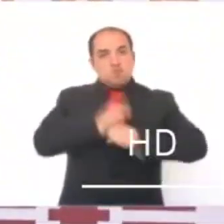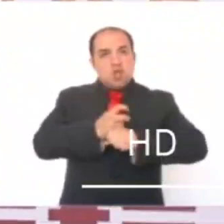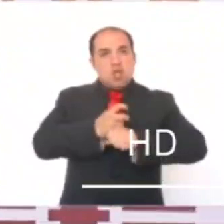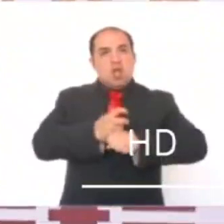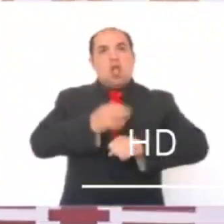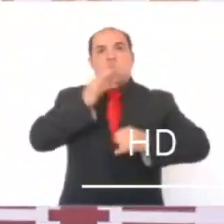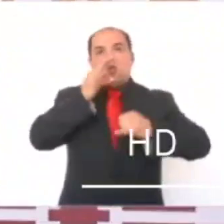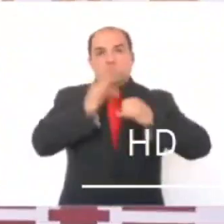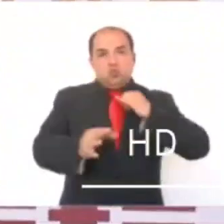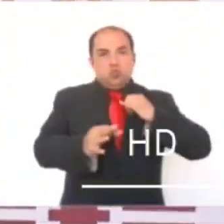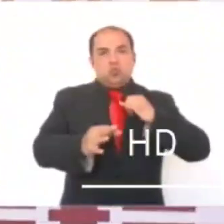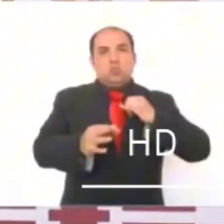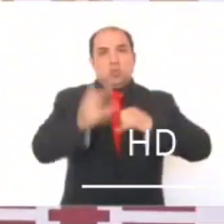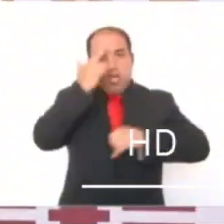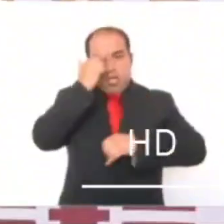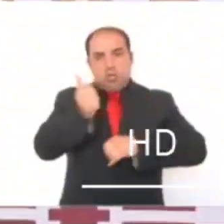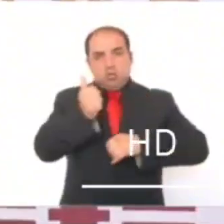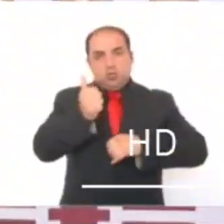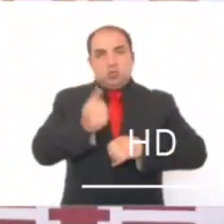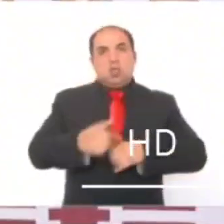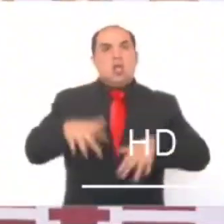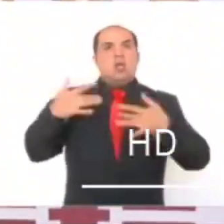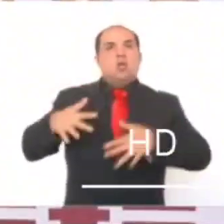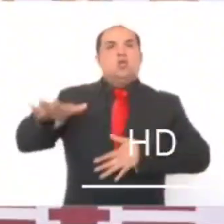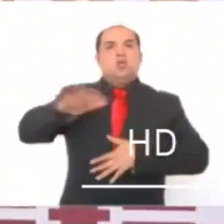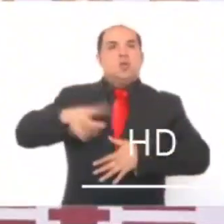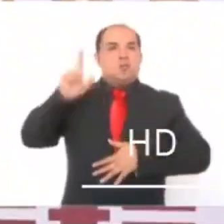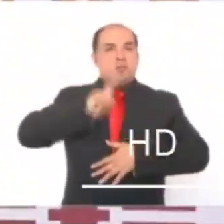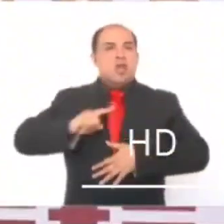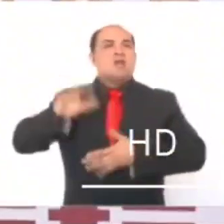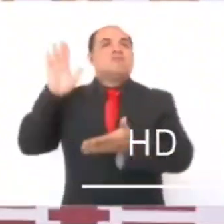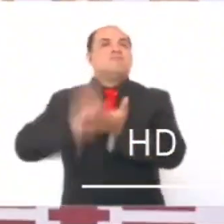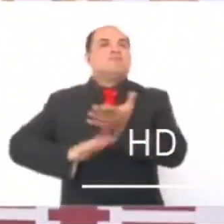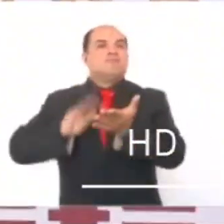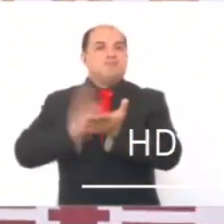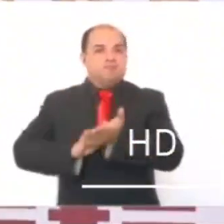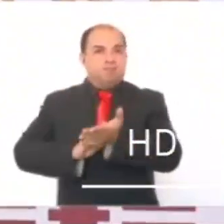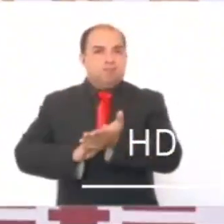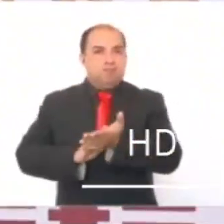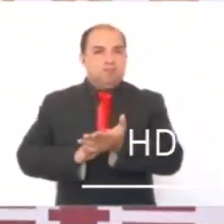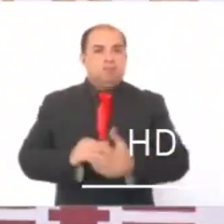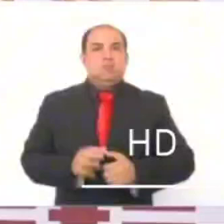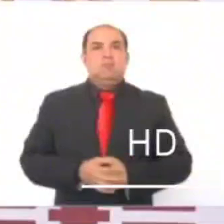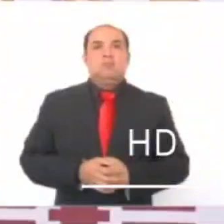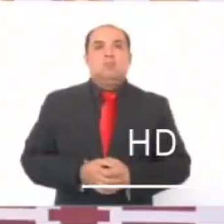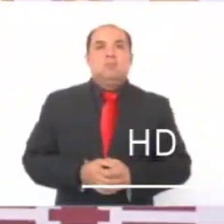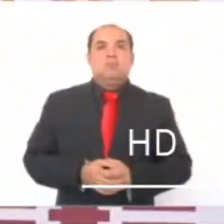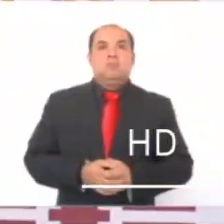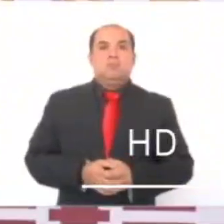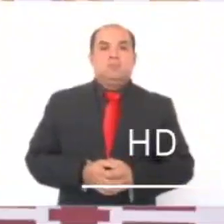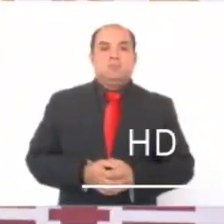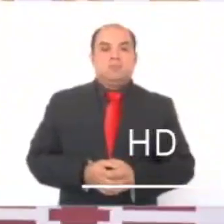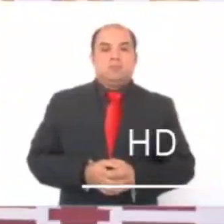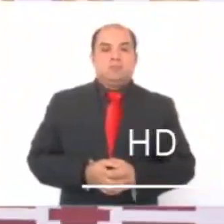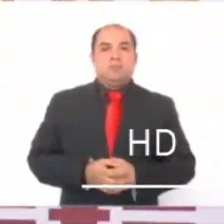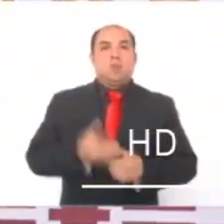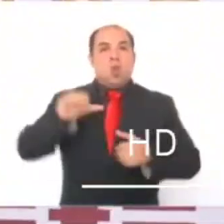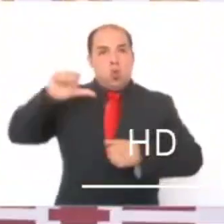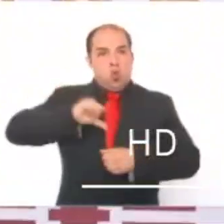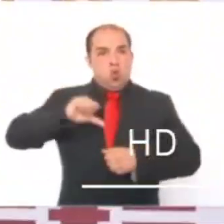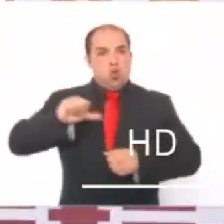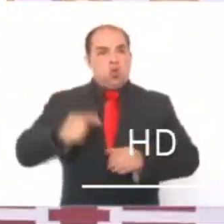El dolor de las mujeres nos lo exige. Por lo tanto, aquí está